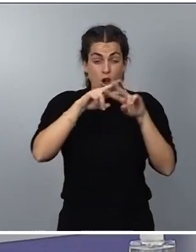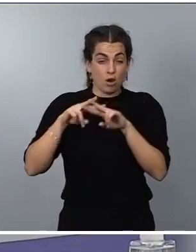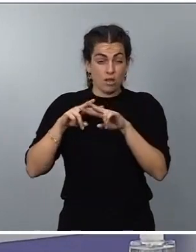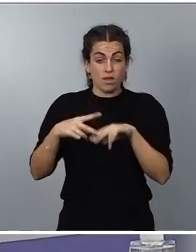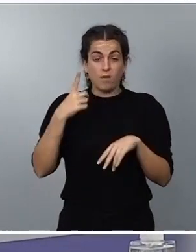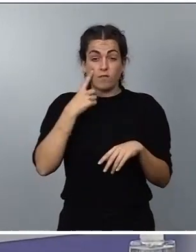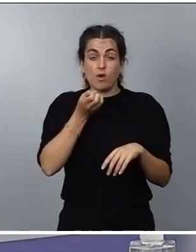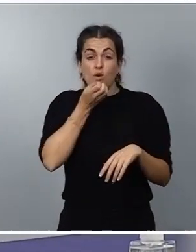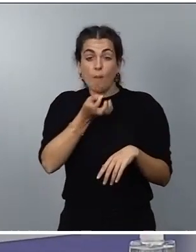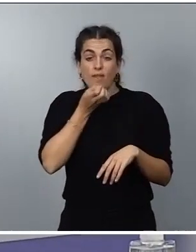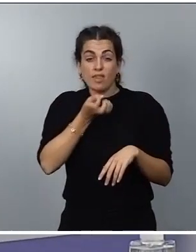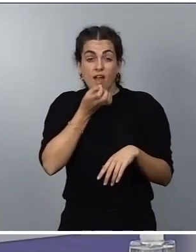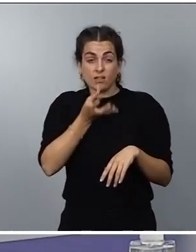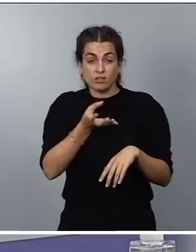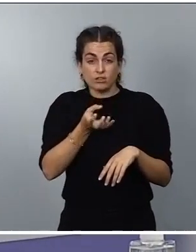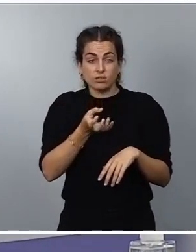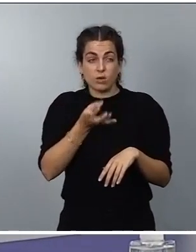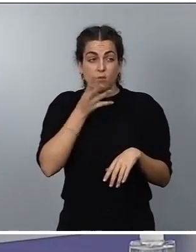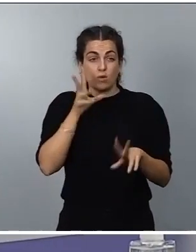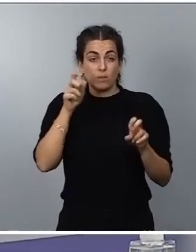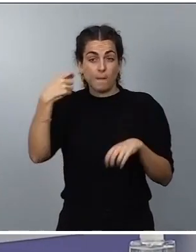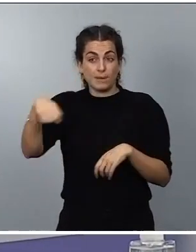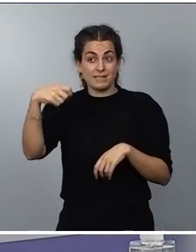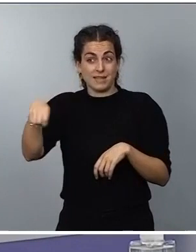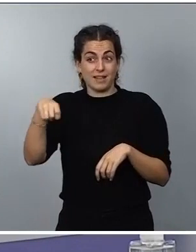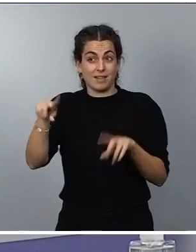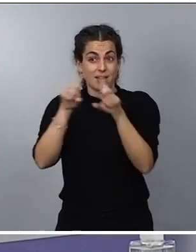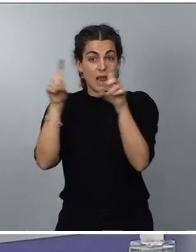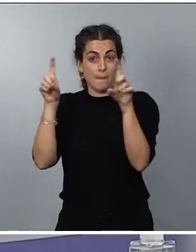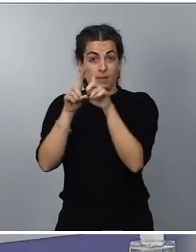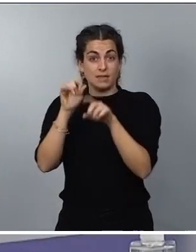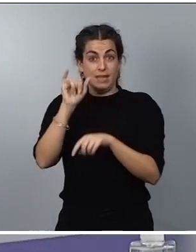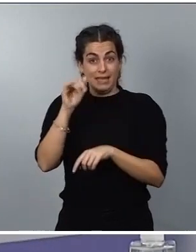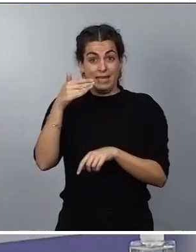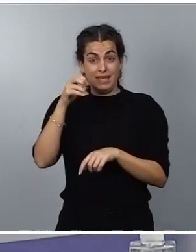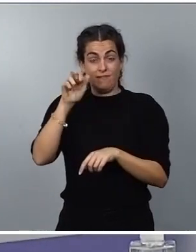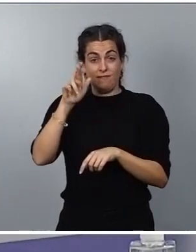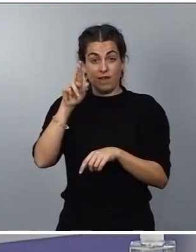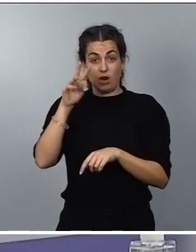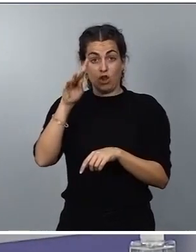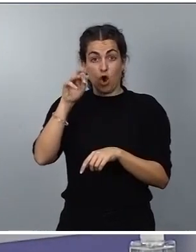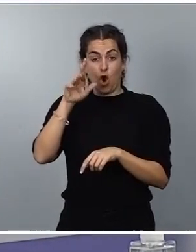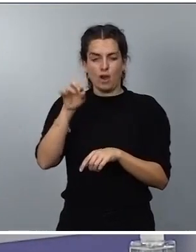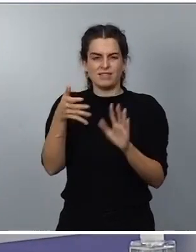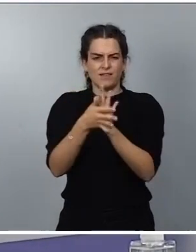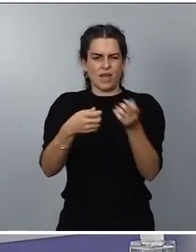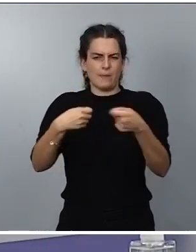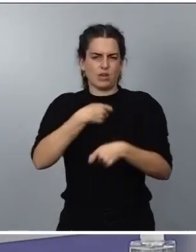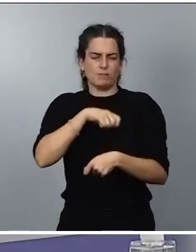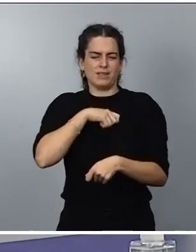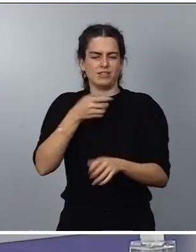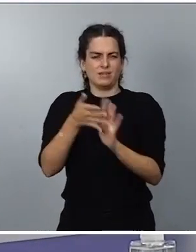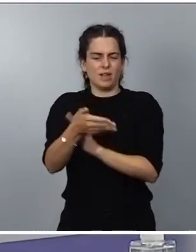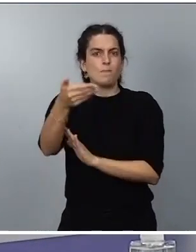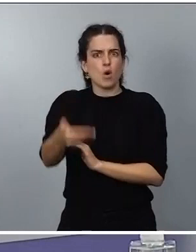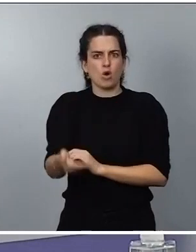presidente de una compañía particularmente importante en el mercado español, en efecto, ya lo he dicho, yo creo que me pasó